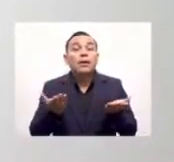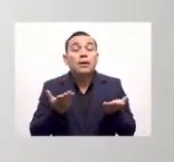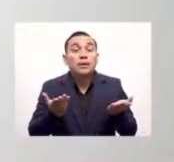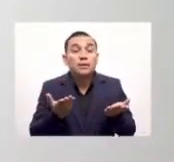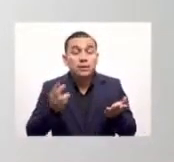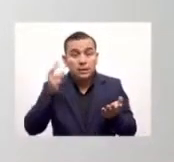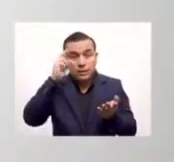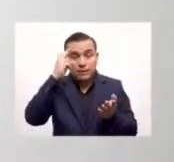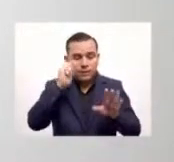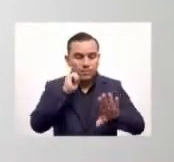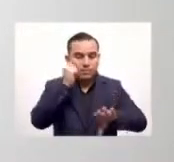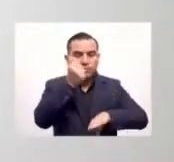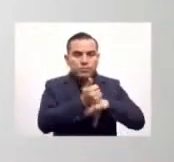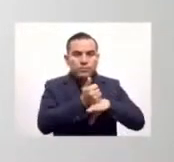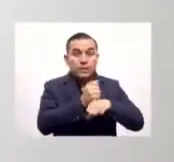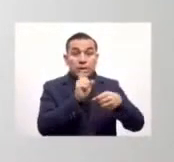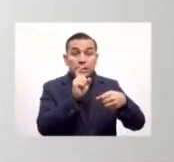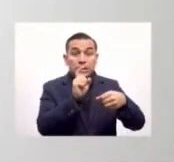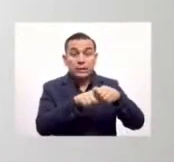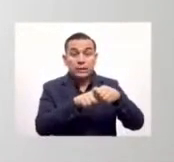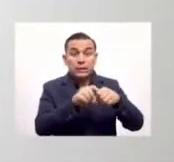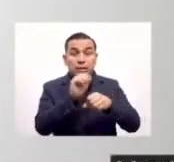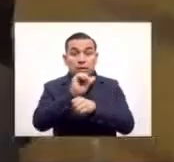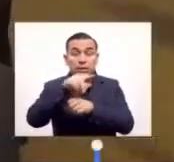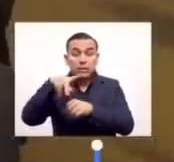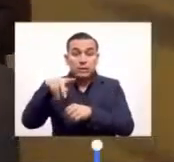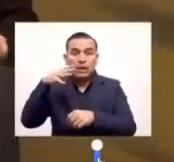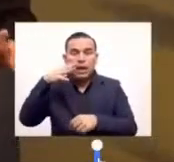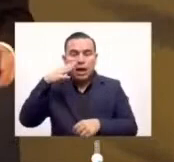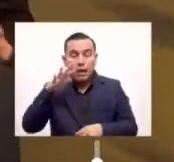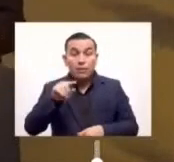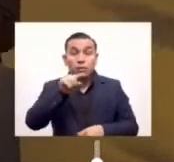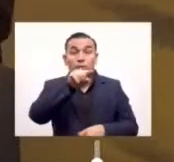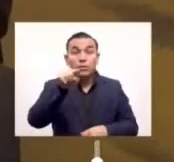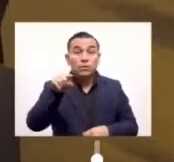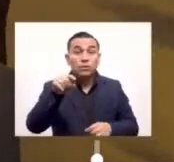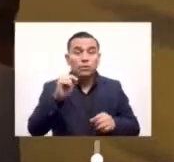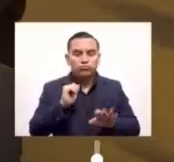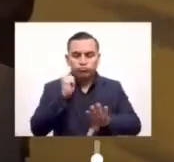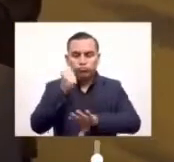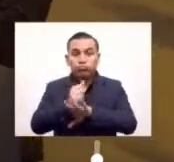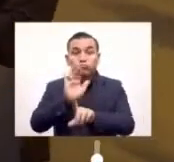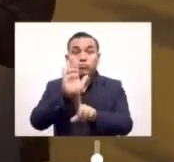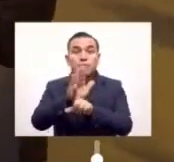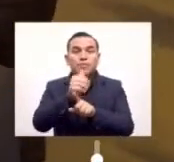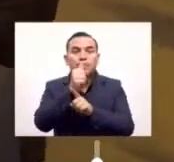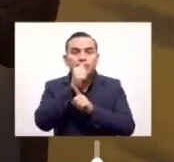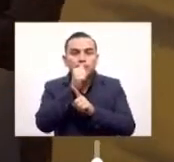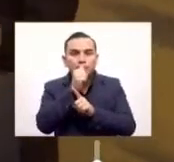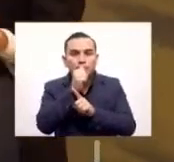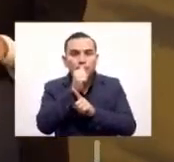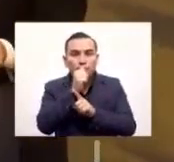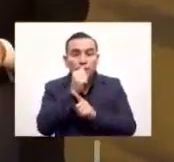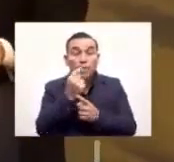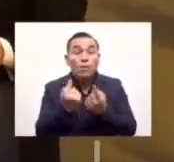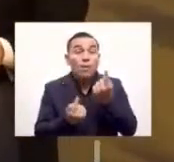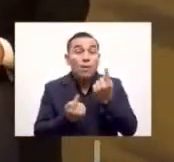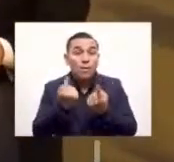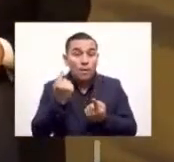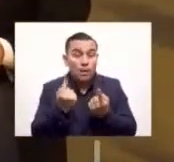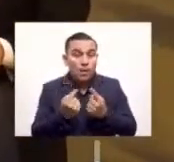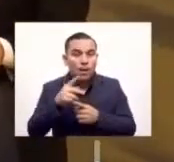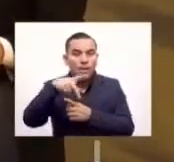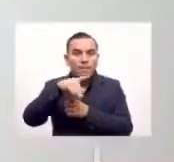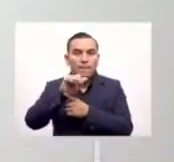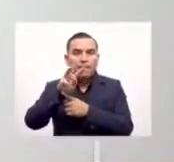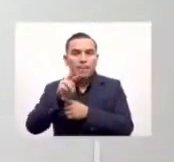¿no? Porque primero lo hizo en Spaces, cuando se discutió la ley en el Congreso, estaba jugando